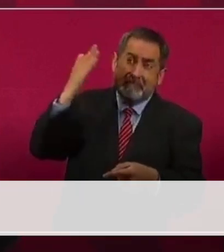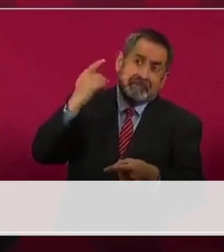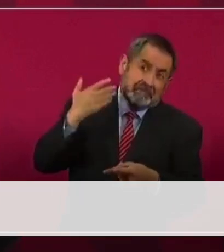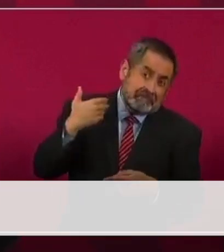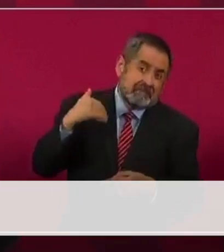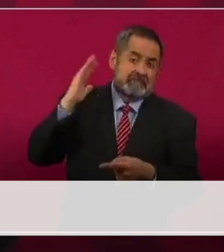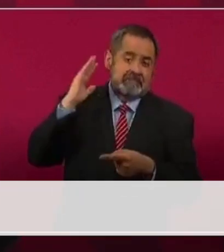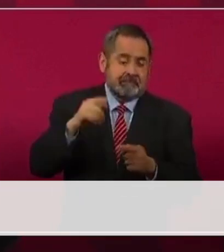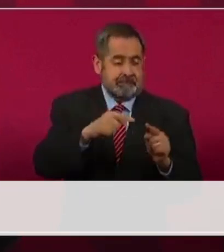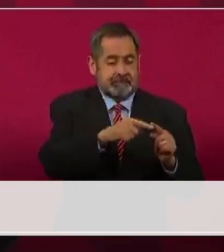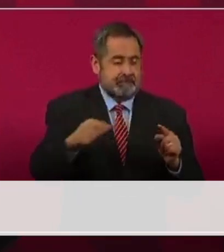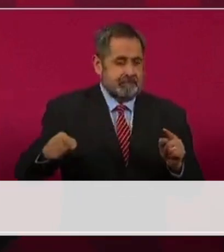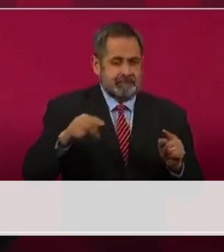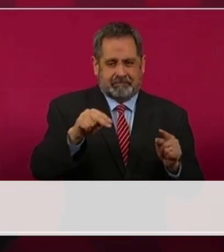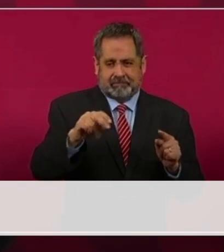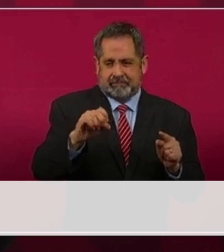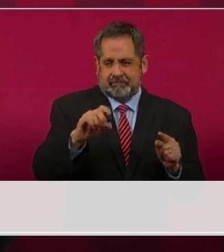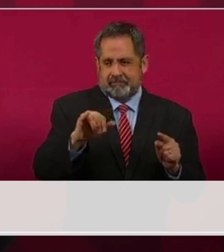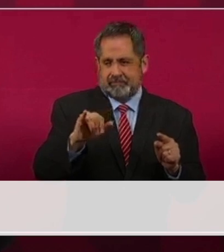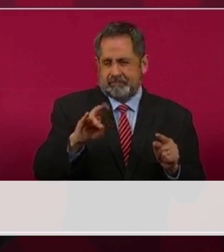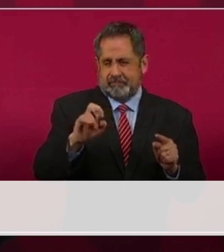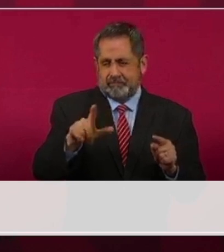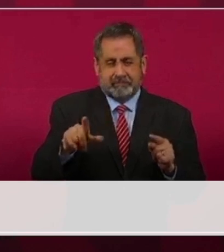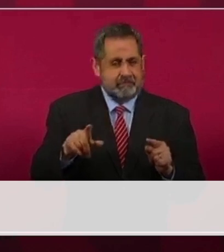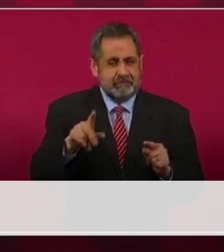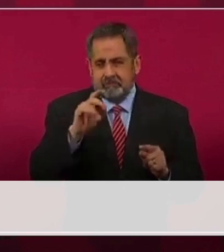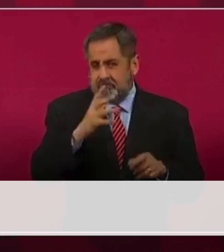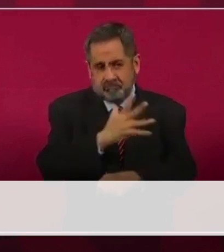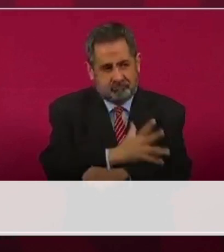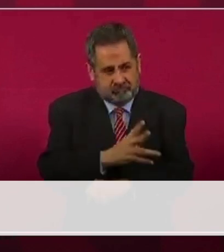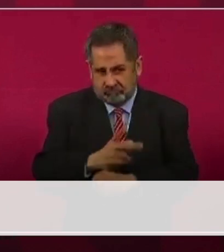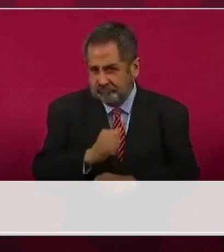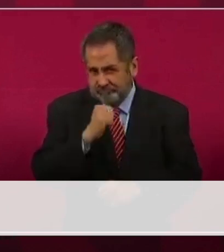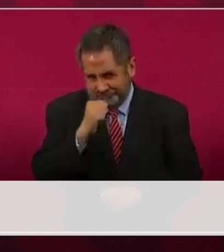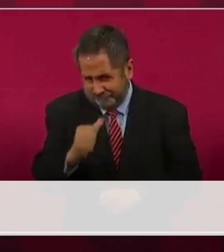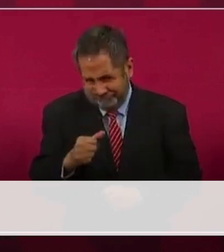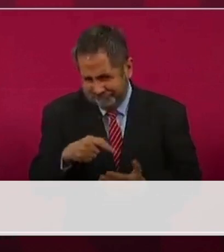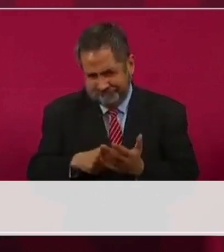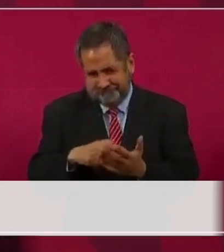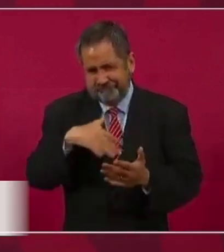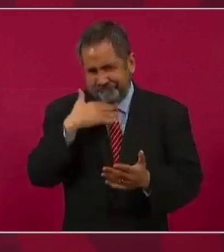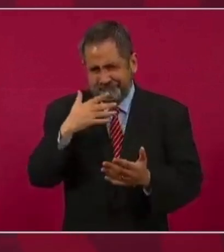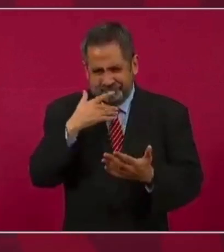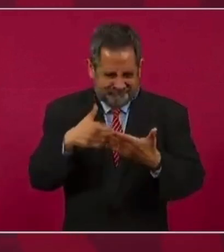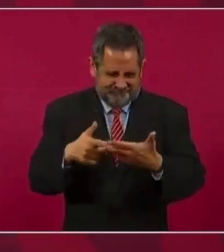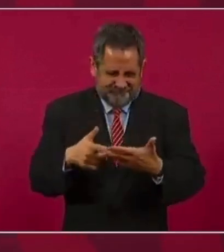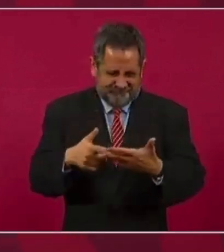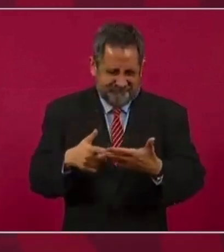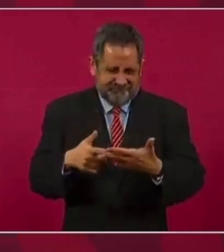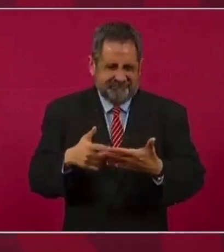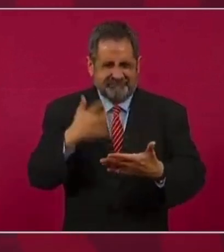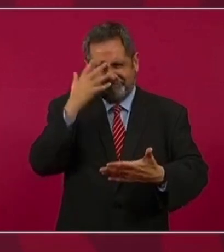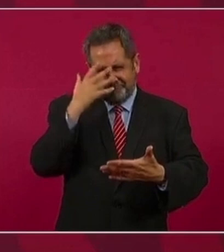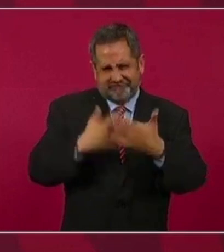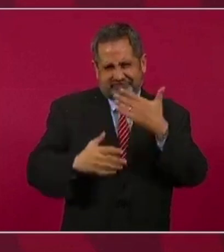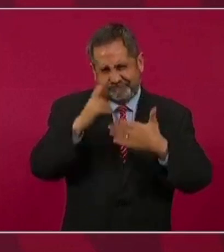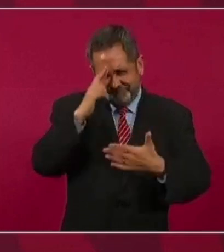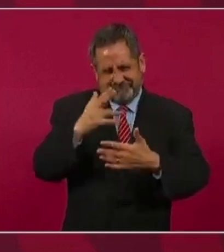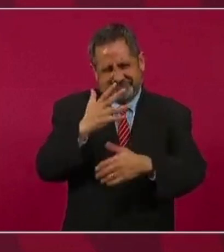neoliberal y que de manera deshonesta o con falta de